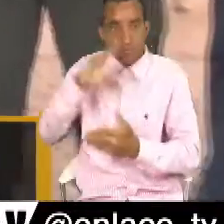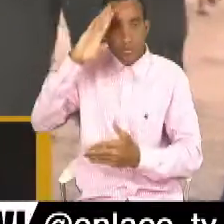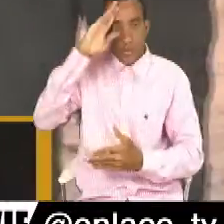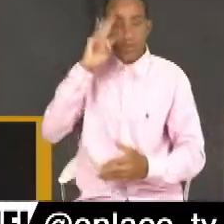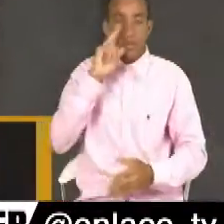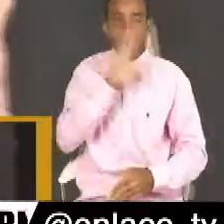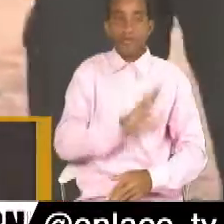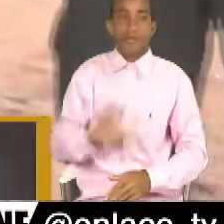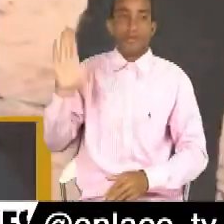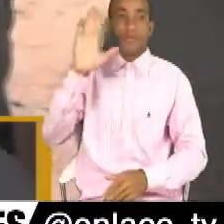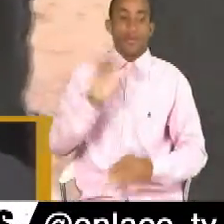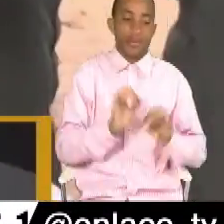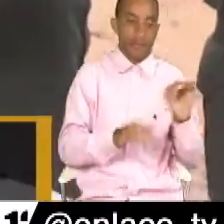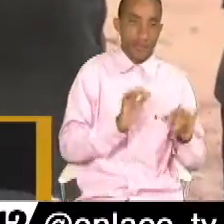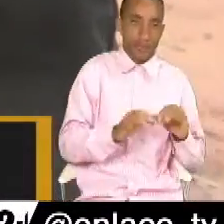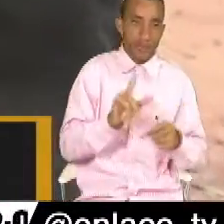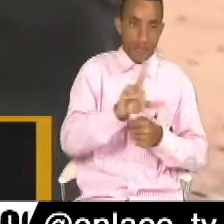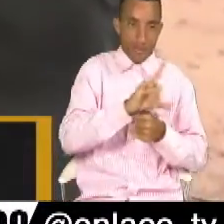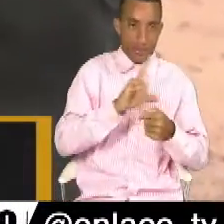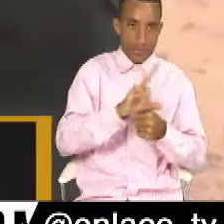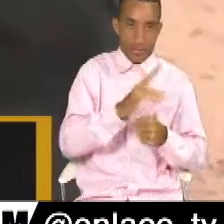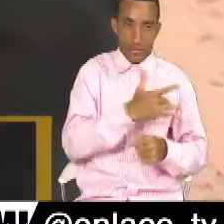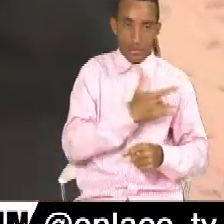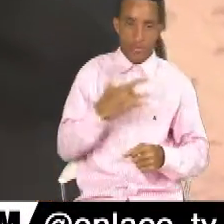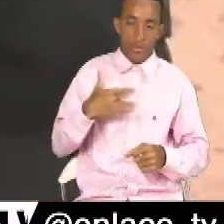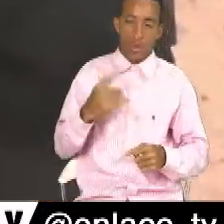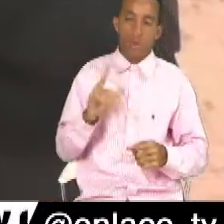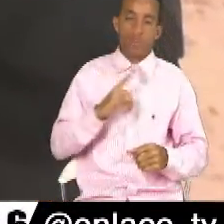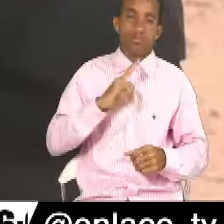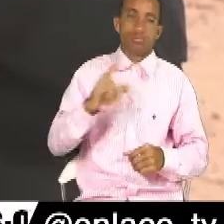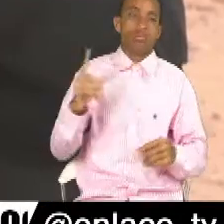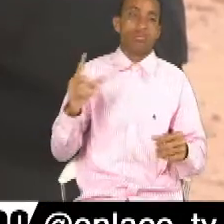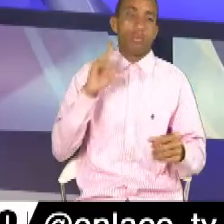Local de Salud lideraron esta bonita actividad.